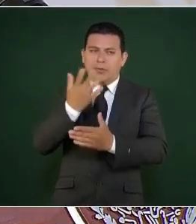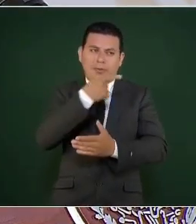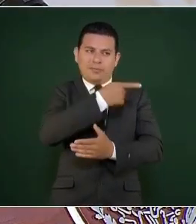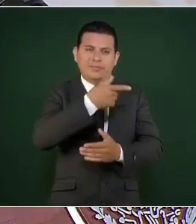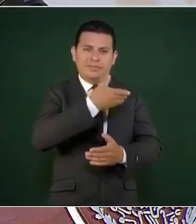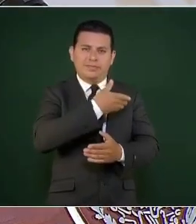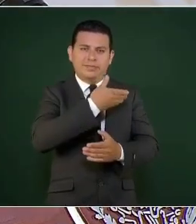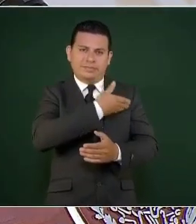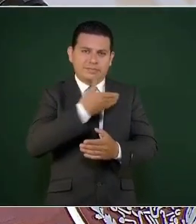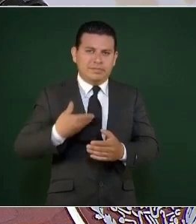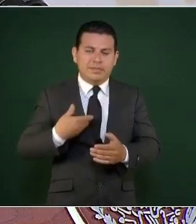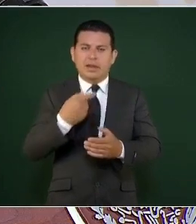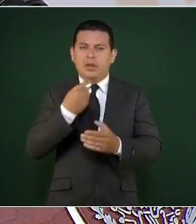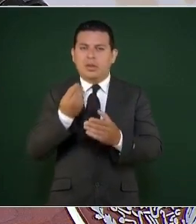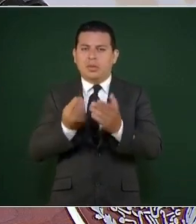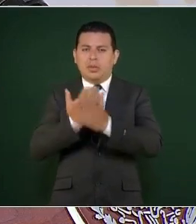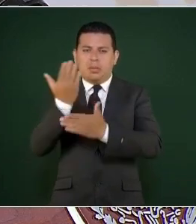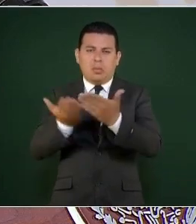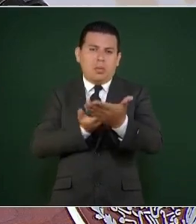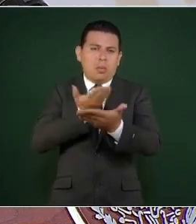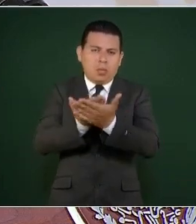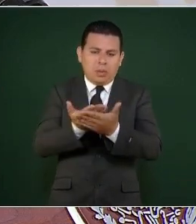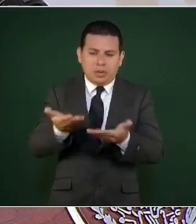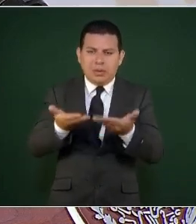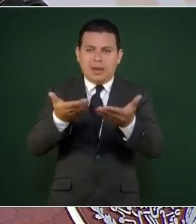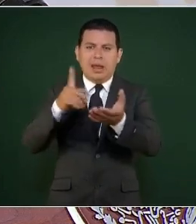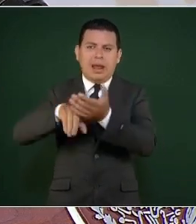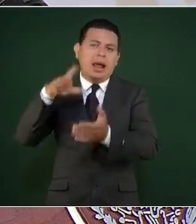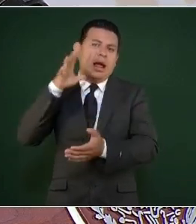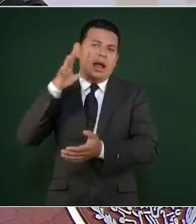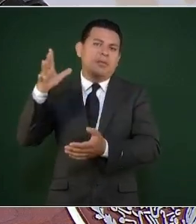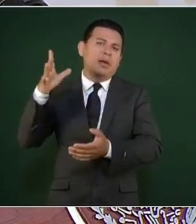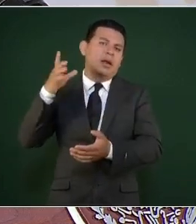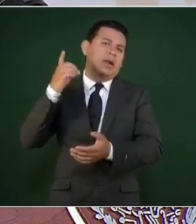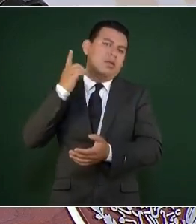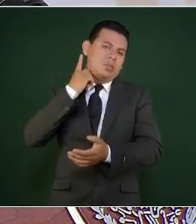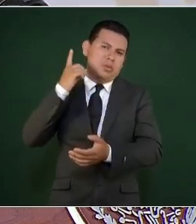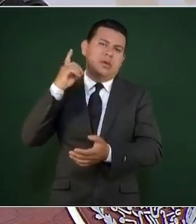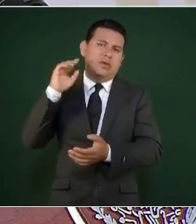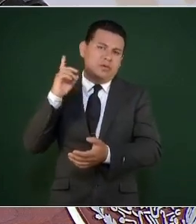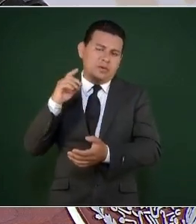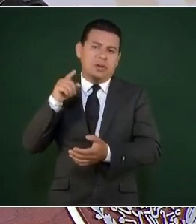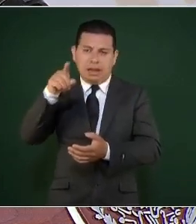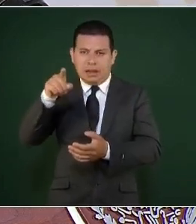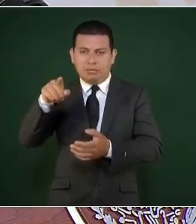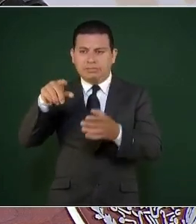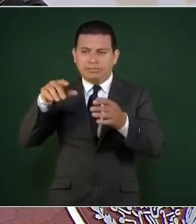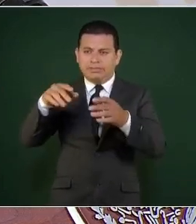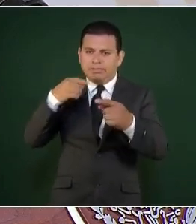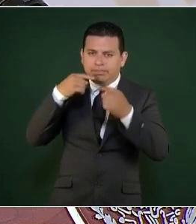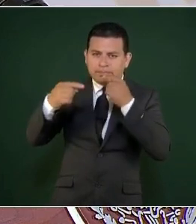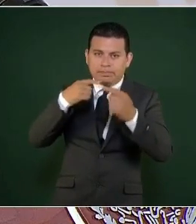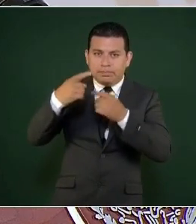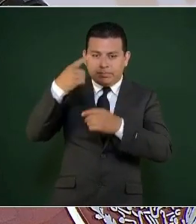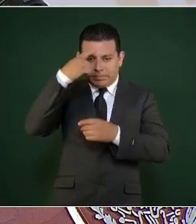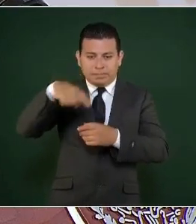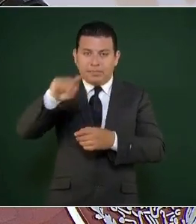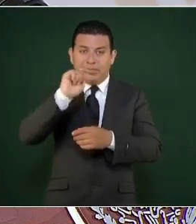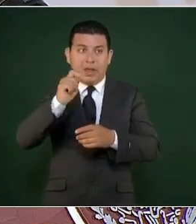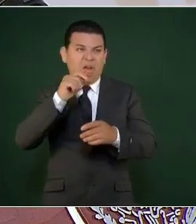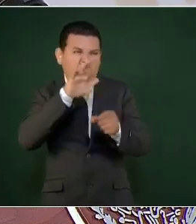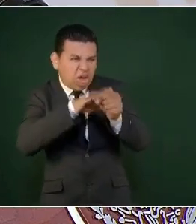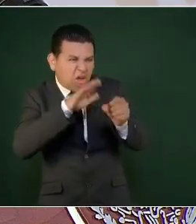presidencial que se envió al Congreso, a la Cámara de Diputados, para que el delito de